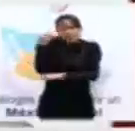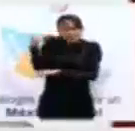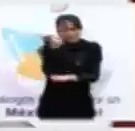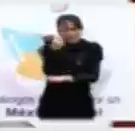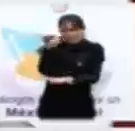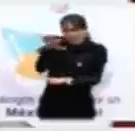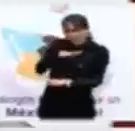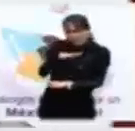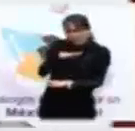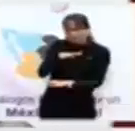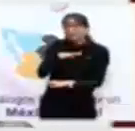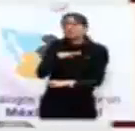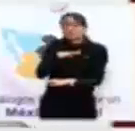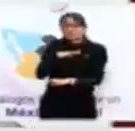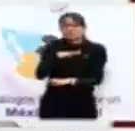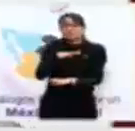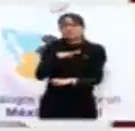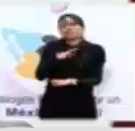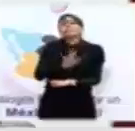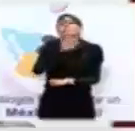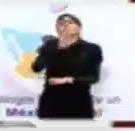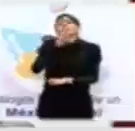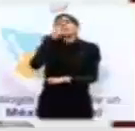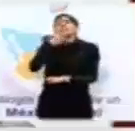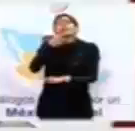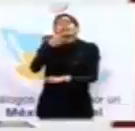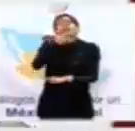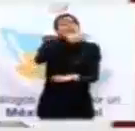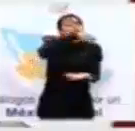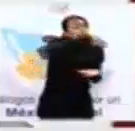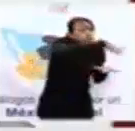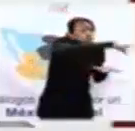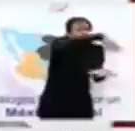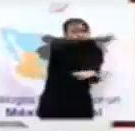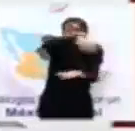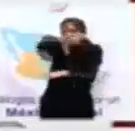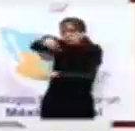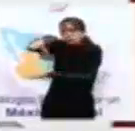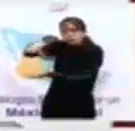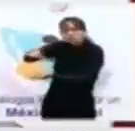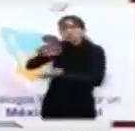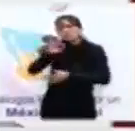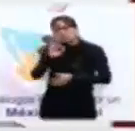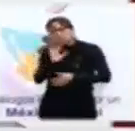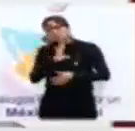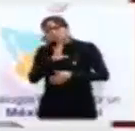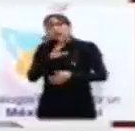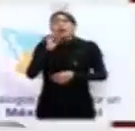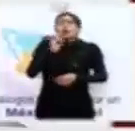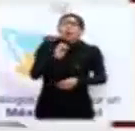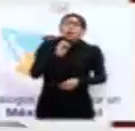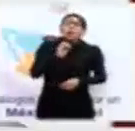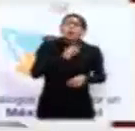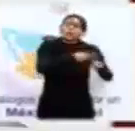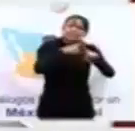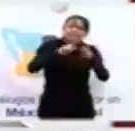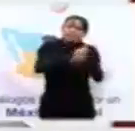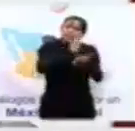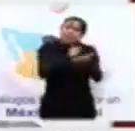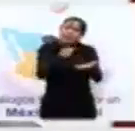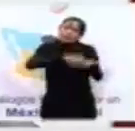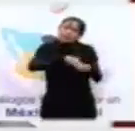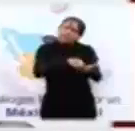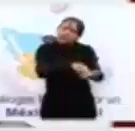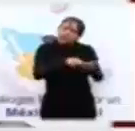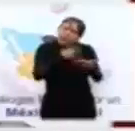menos en cuanto a su distribución o en cuanto a las políticas públicas que apoya,